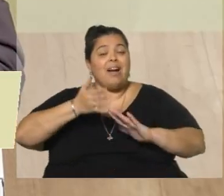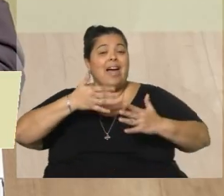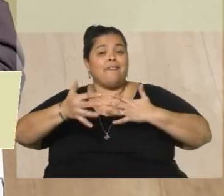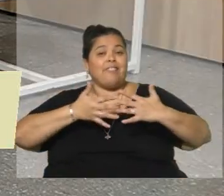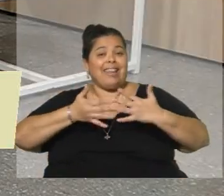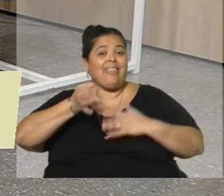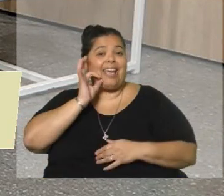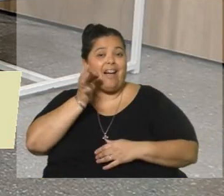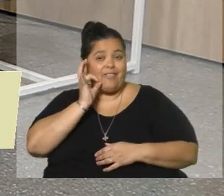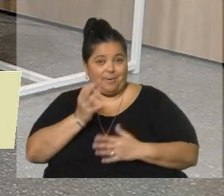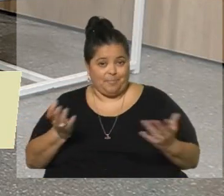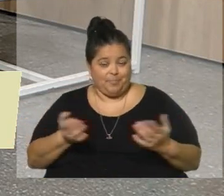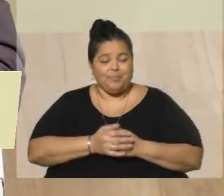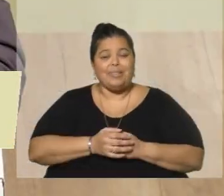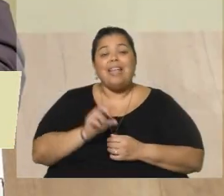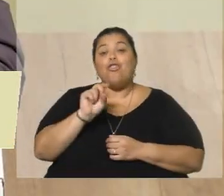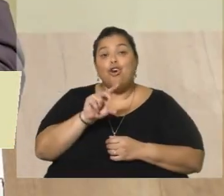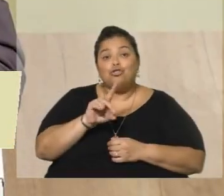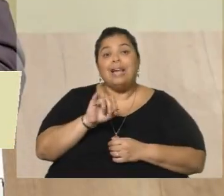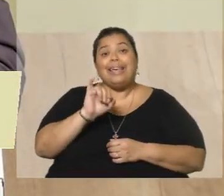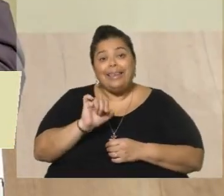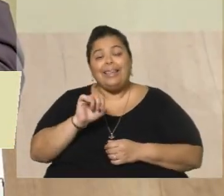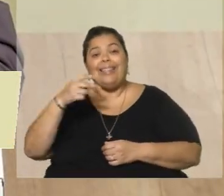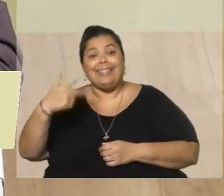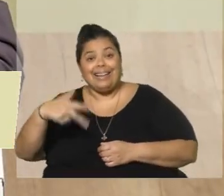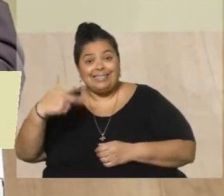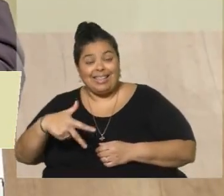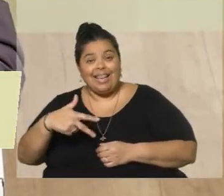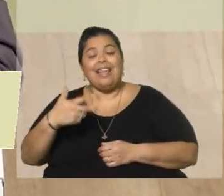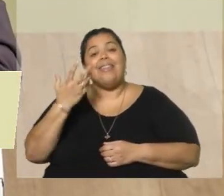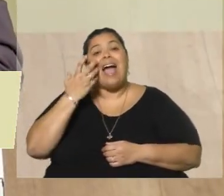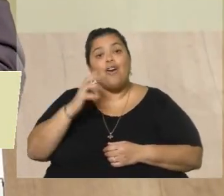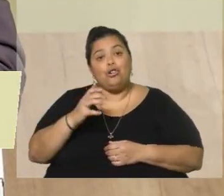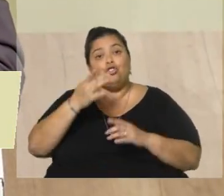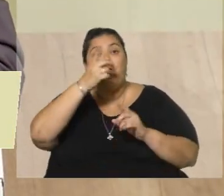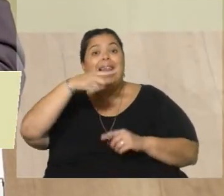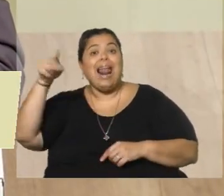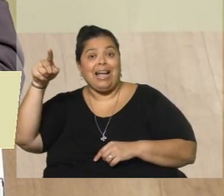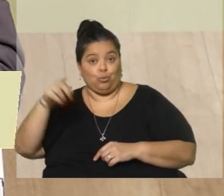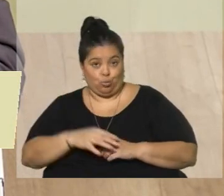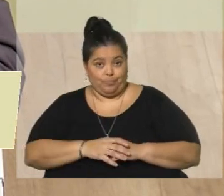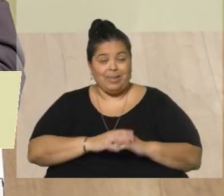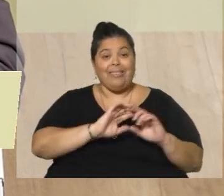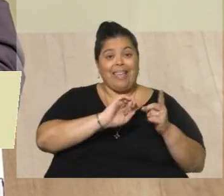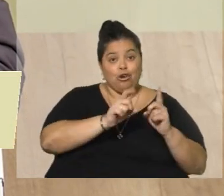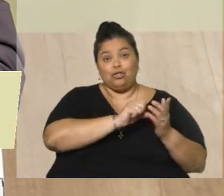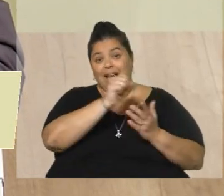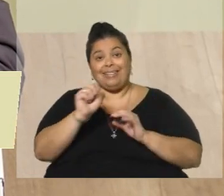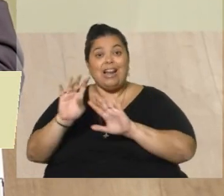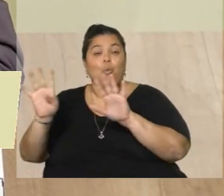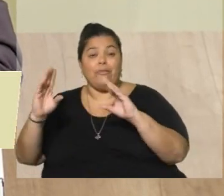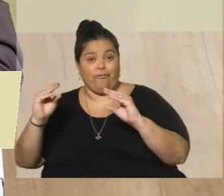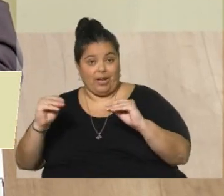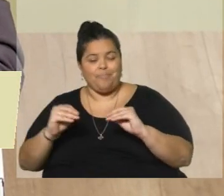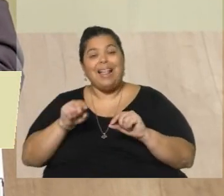a realizar De qué manera se puede participar dos y tres de agosto en el latus de 11 a 21 en la web es poca fe